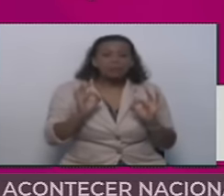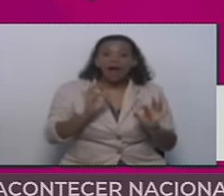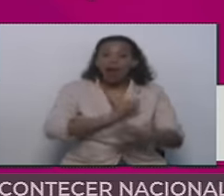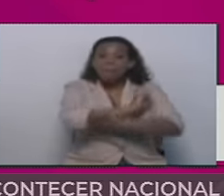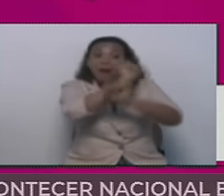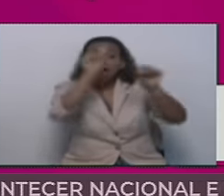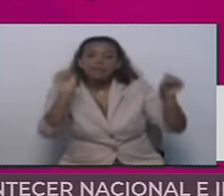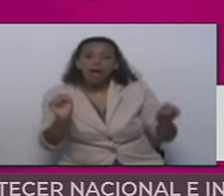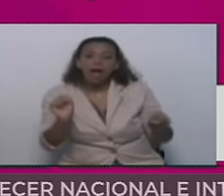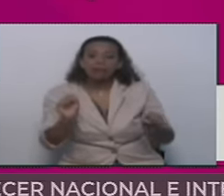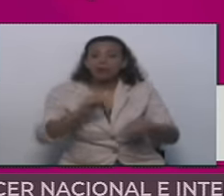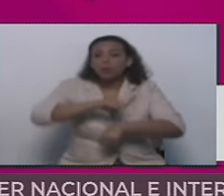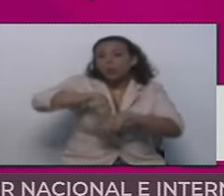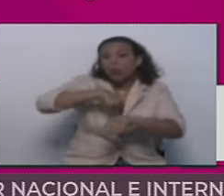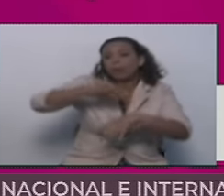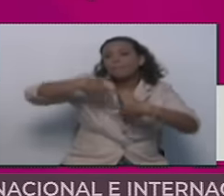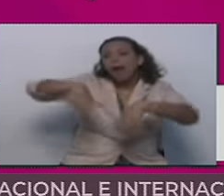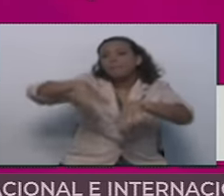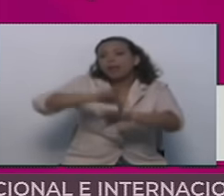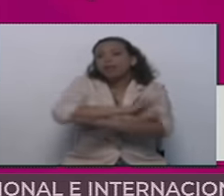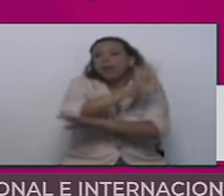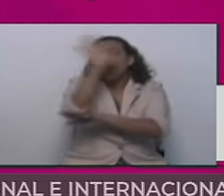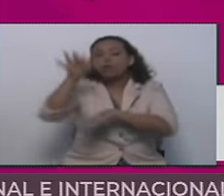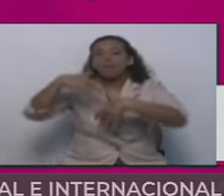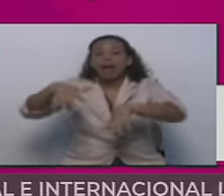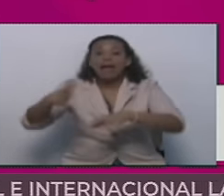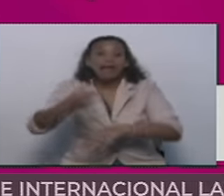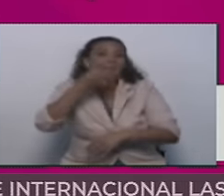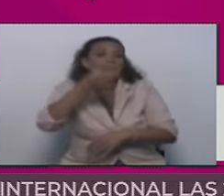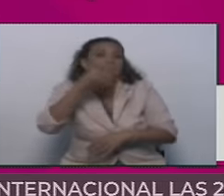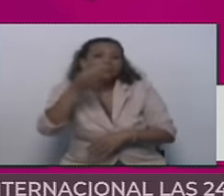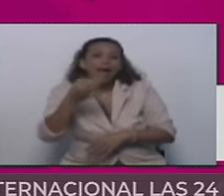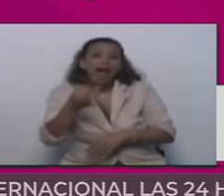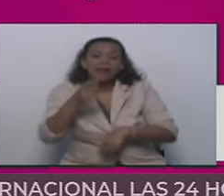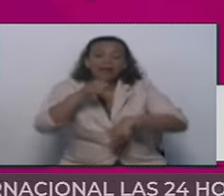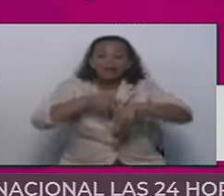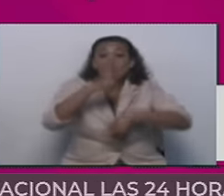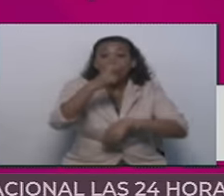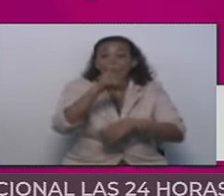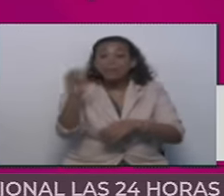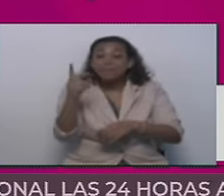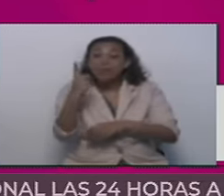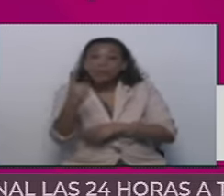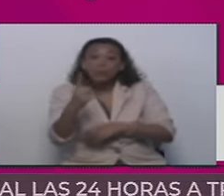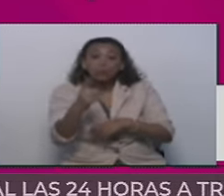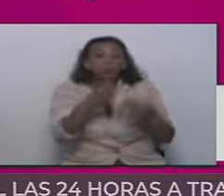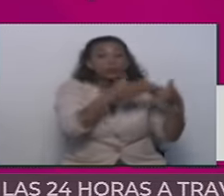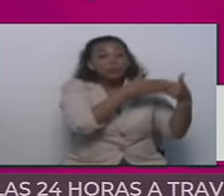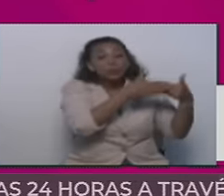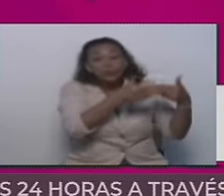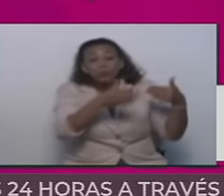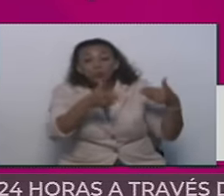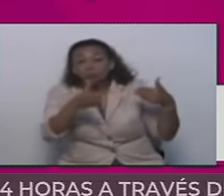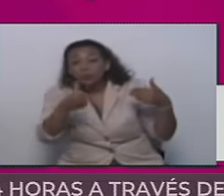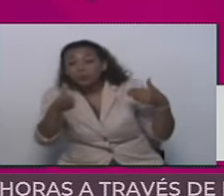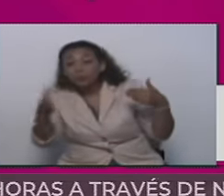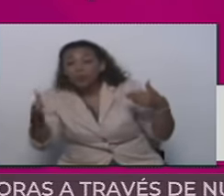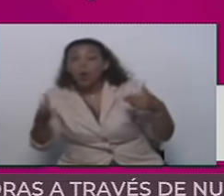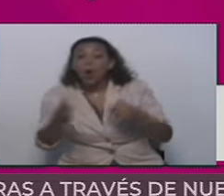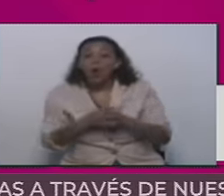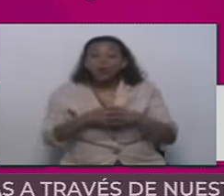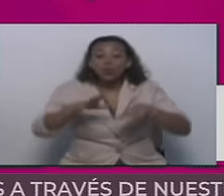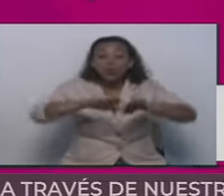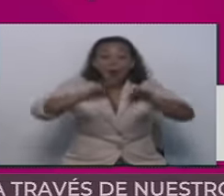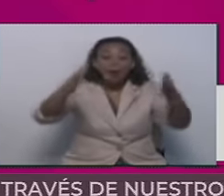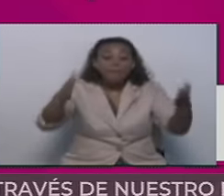mañana, después pasábamos marchando todo el día, y en la tarde, desde el 2001, la Caperucita fue la que comenzó con una